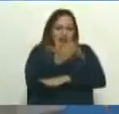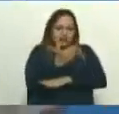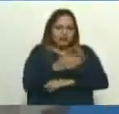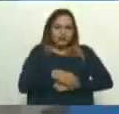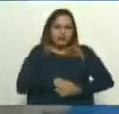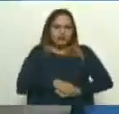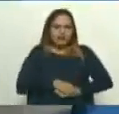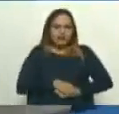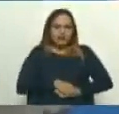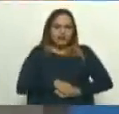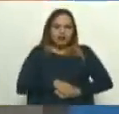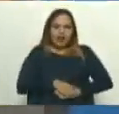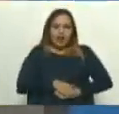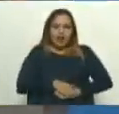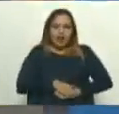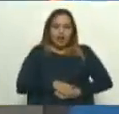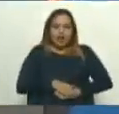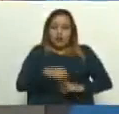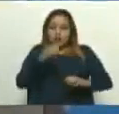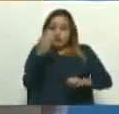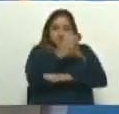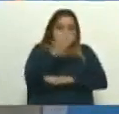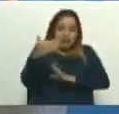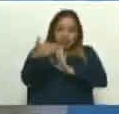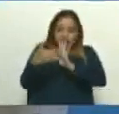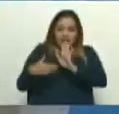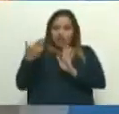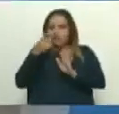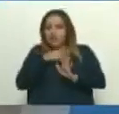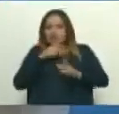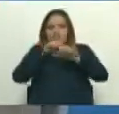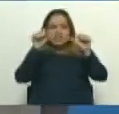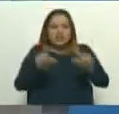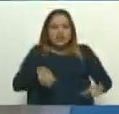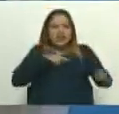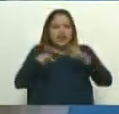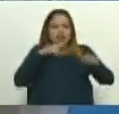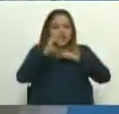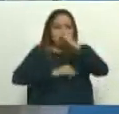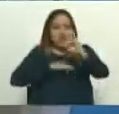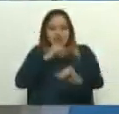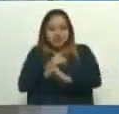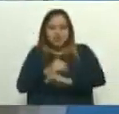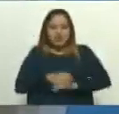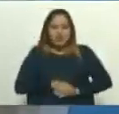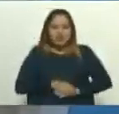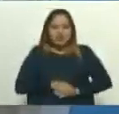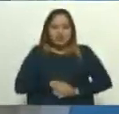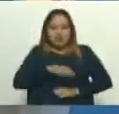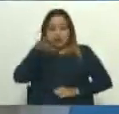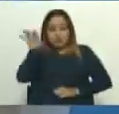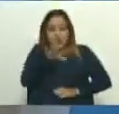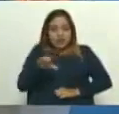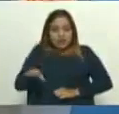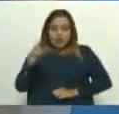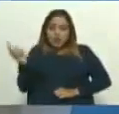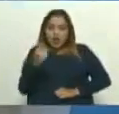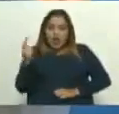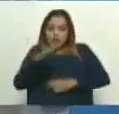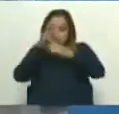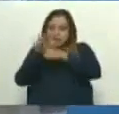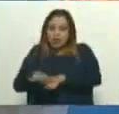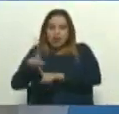unilaterales, ¿por qué? Porque no emanó del sistema multilateral de las relaciones internacionales de los estados, sino de la imposición